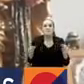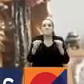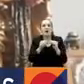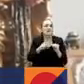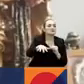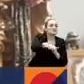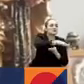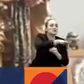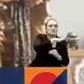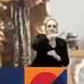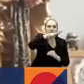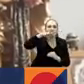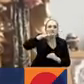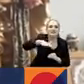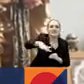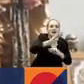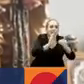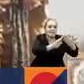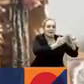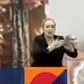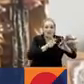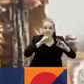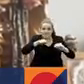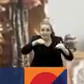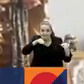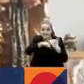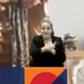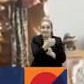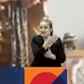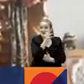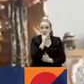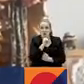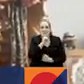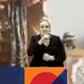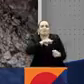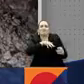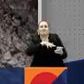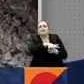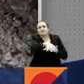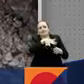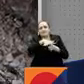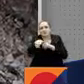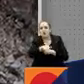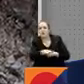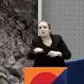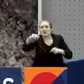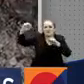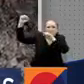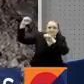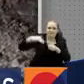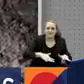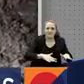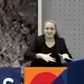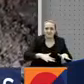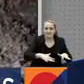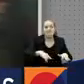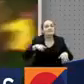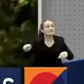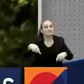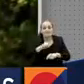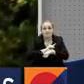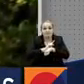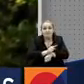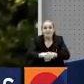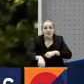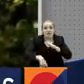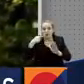Vicente, donde no tenemos vía, y en la vereda Llanadas, donde también se vino la banca, van a ser atendidas de manera inmediata